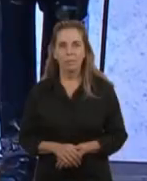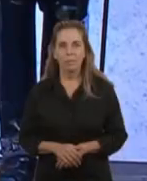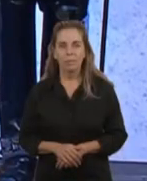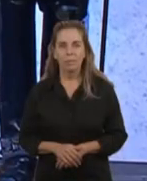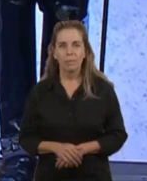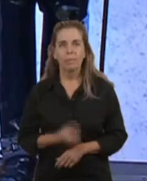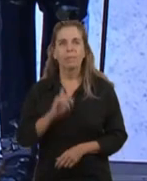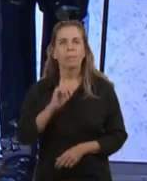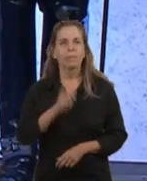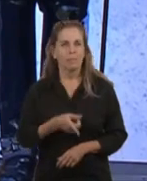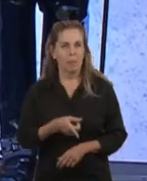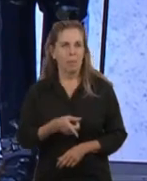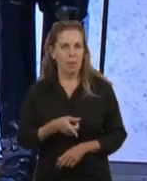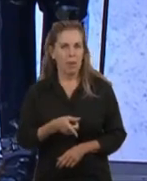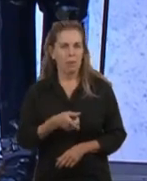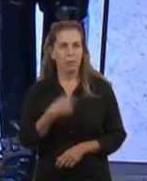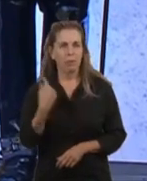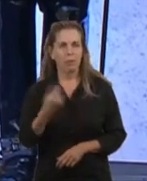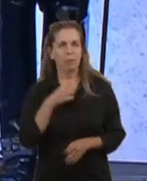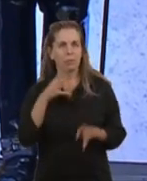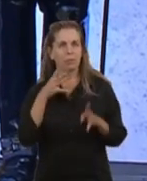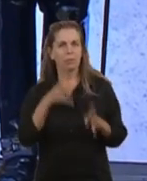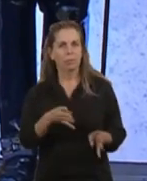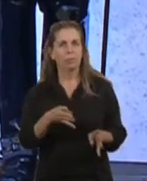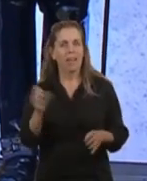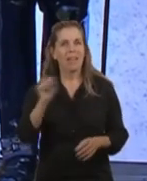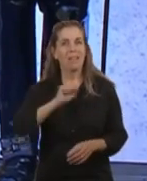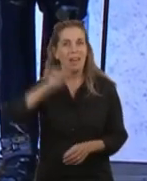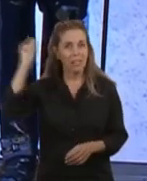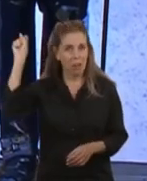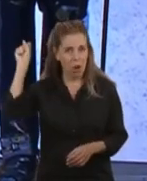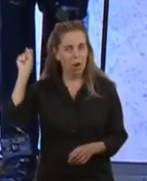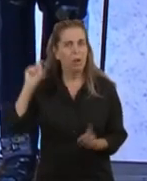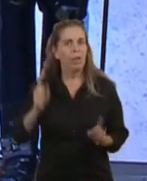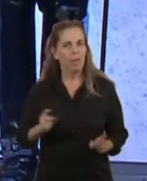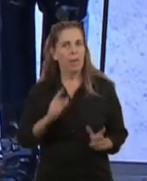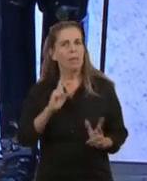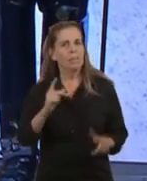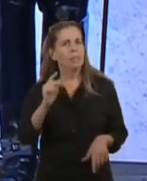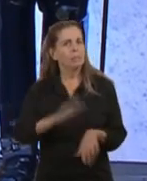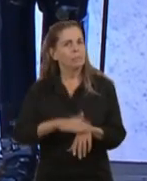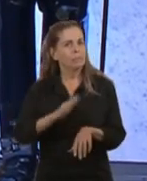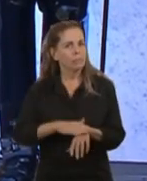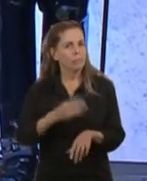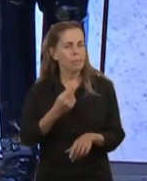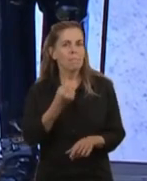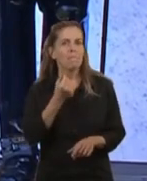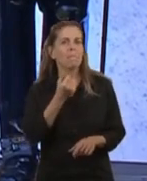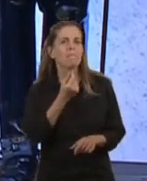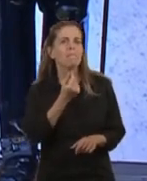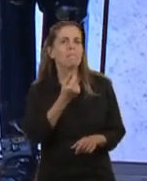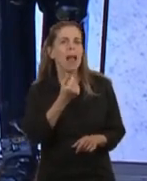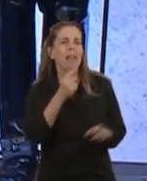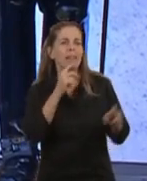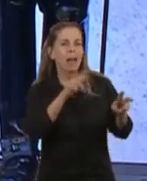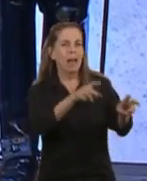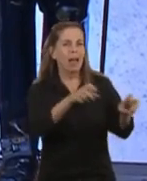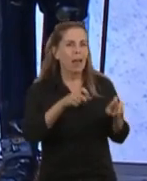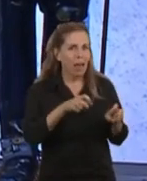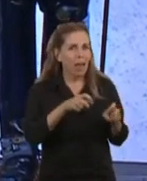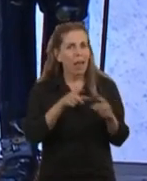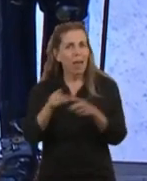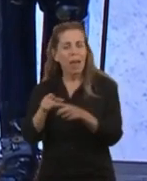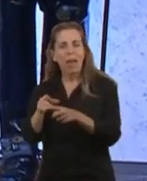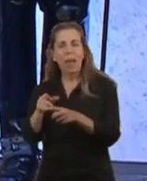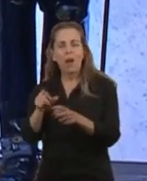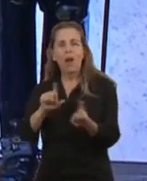Al igual que estamos atacando la inflación, nos comprometimos a que cada peso recaudado que termine en superávit fiscal será